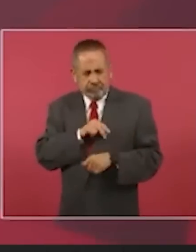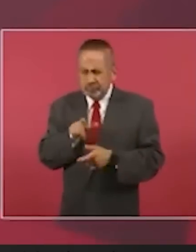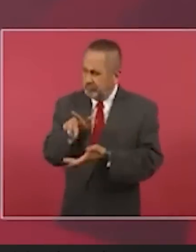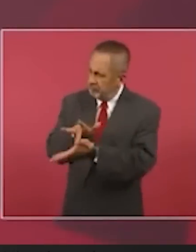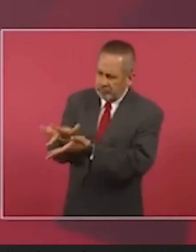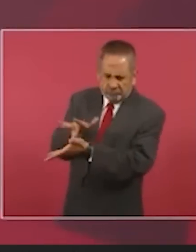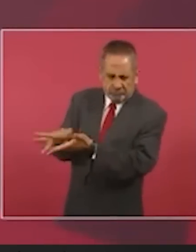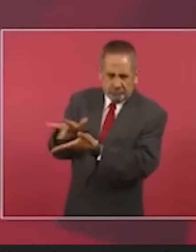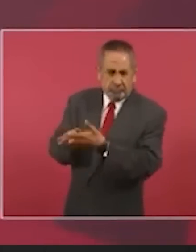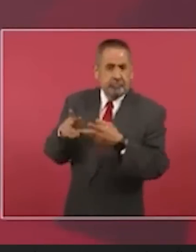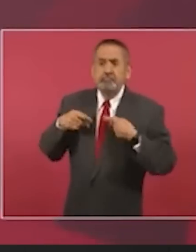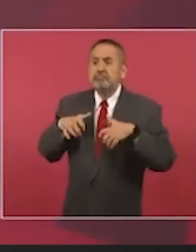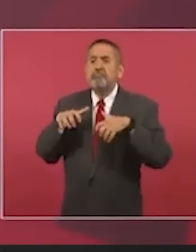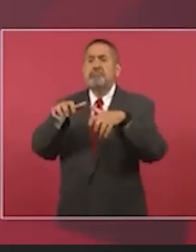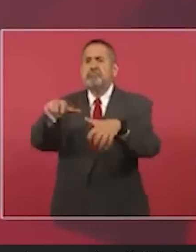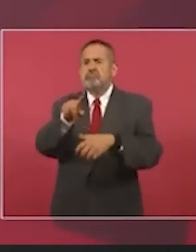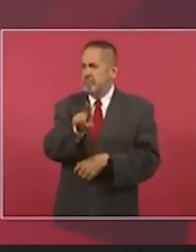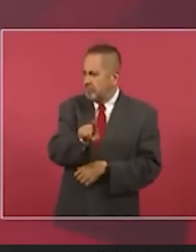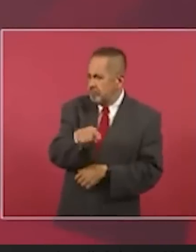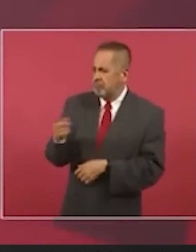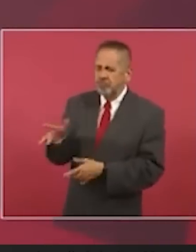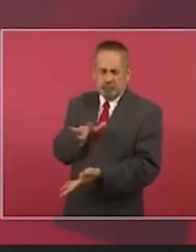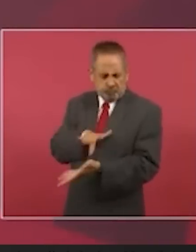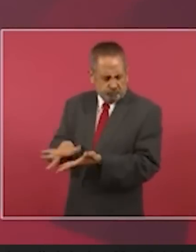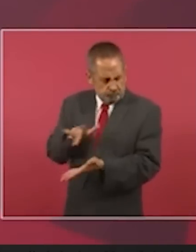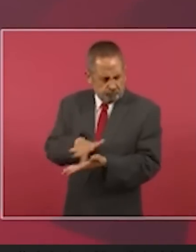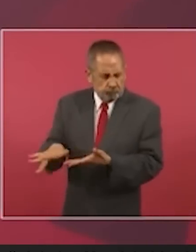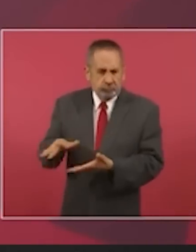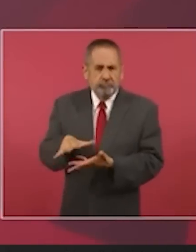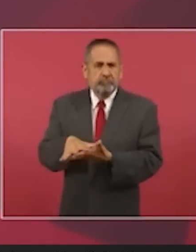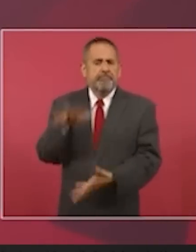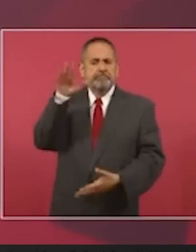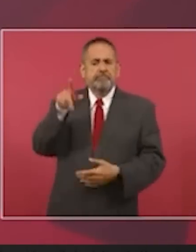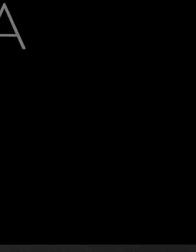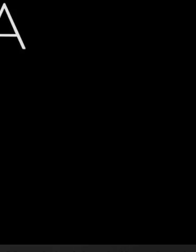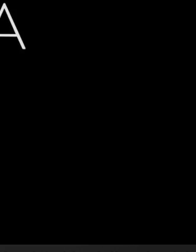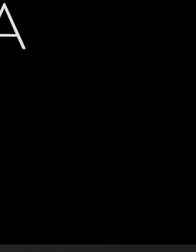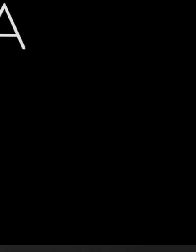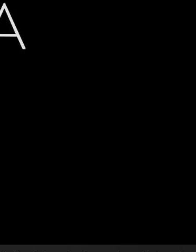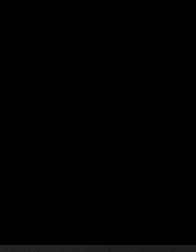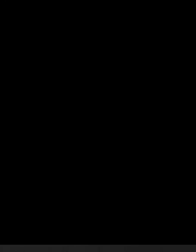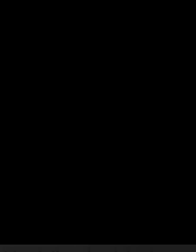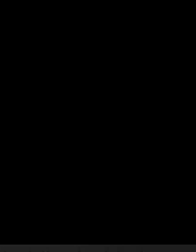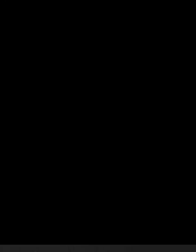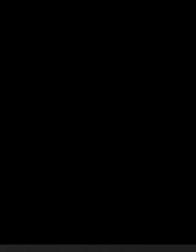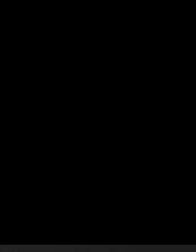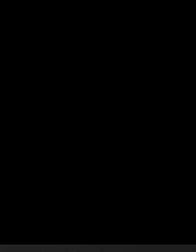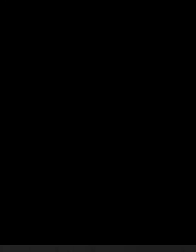el pueblo de México, la mayoría.